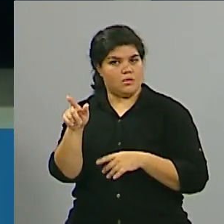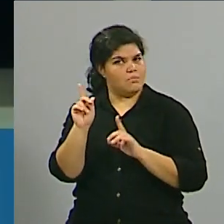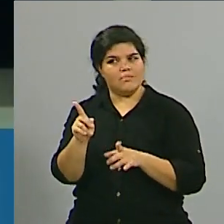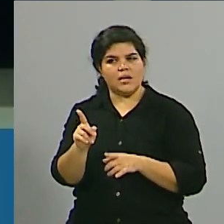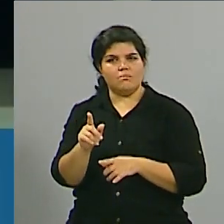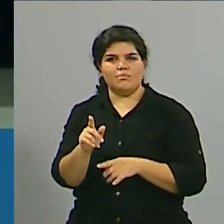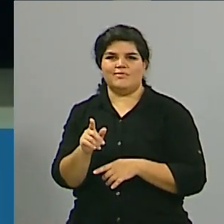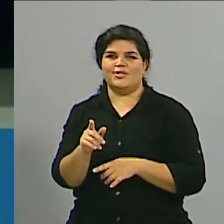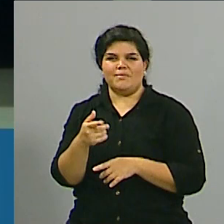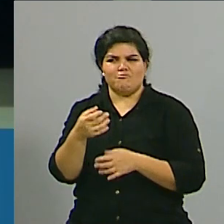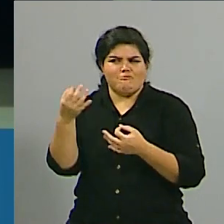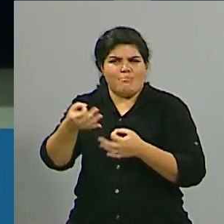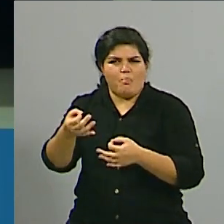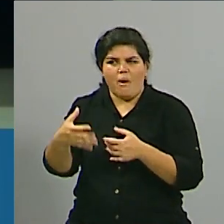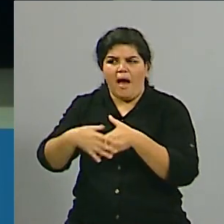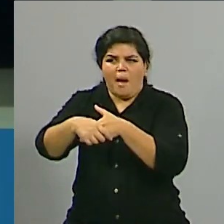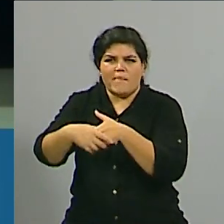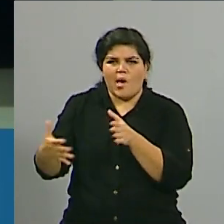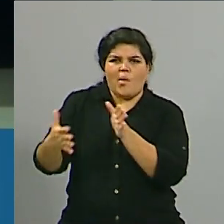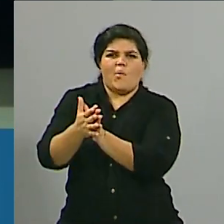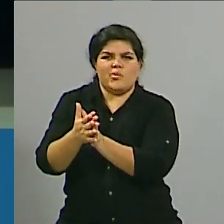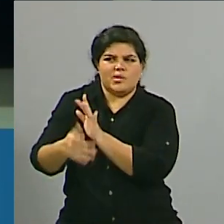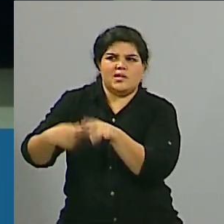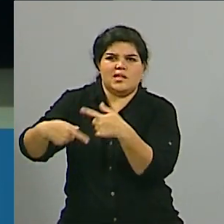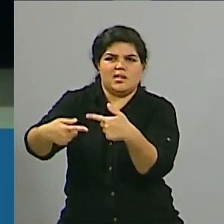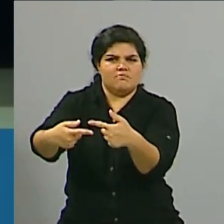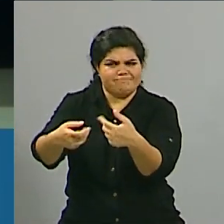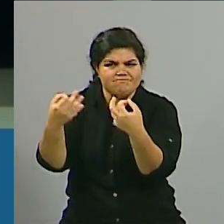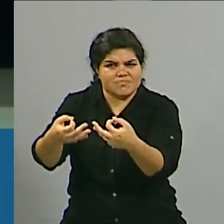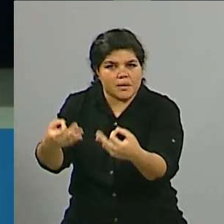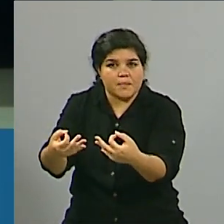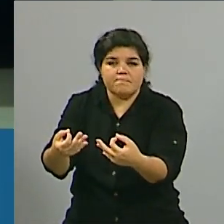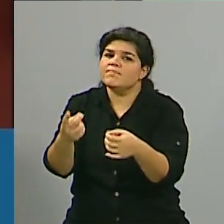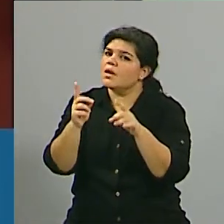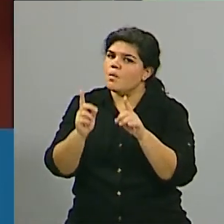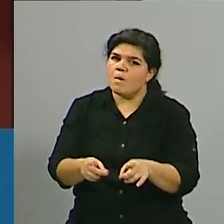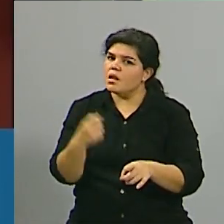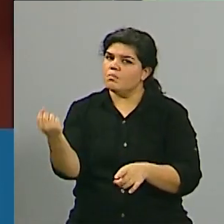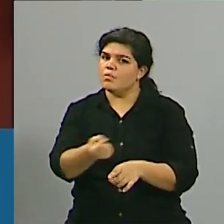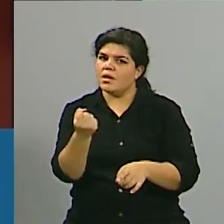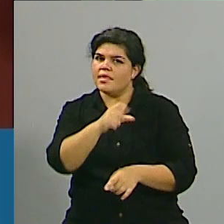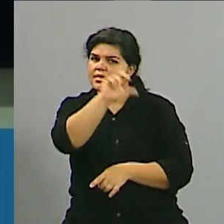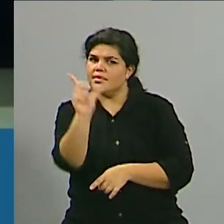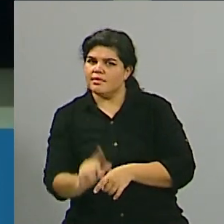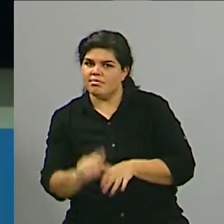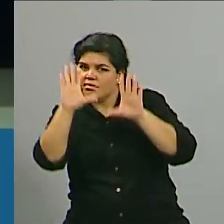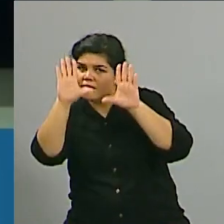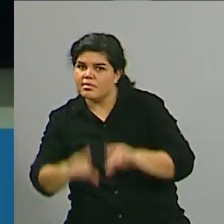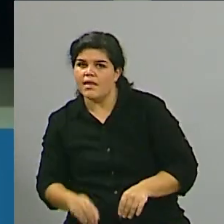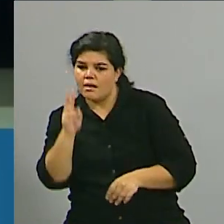diálogo. Lavalle es uno de los departamentos económicamente más débil de la provincia de Mendoza, nos cuesta el